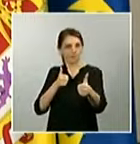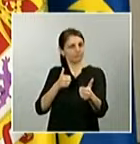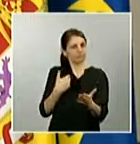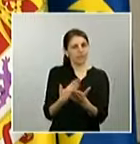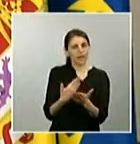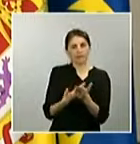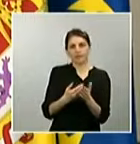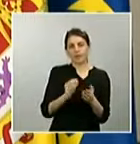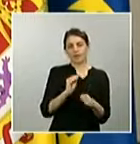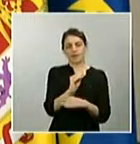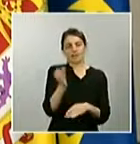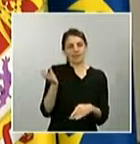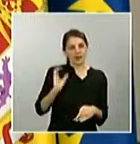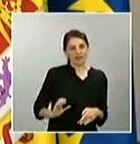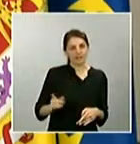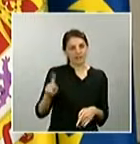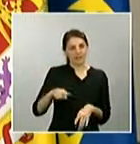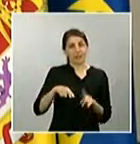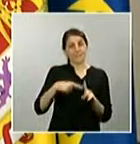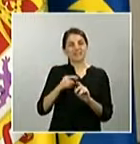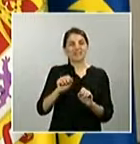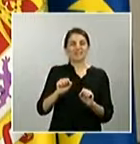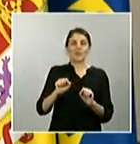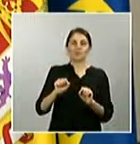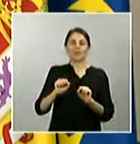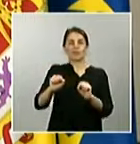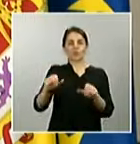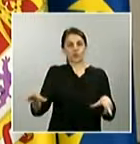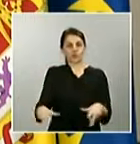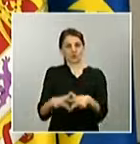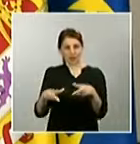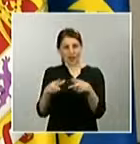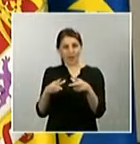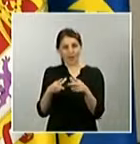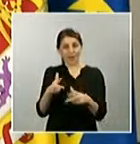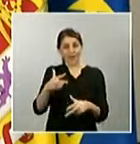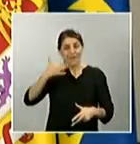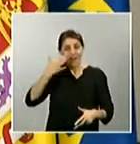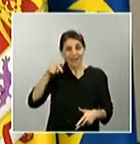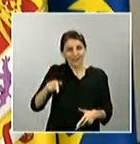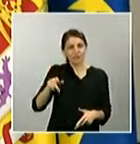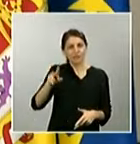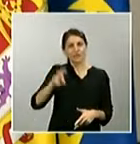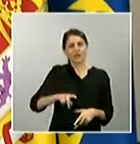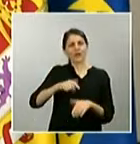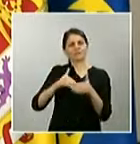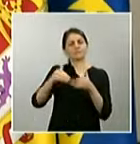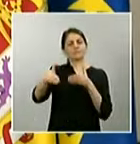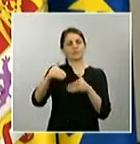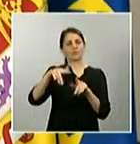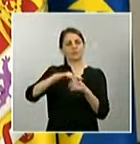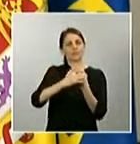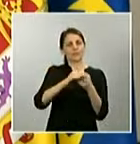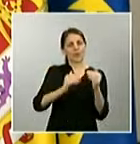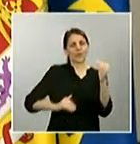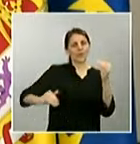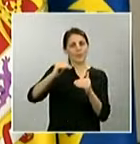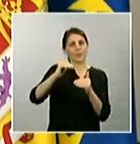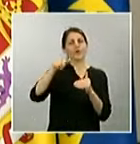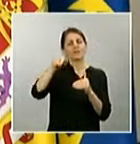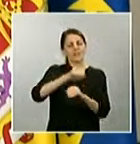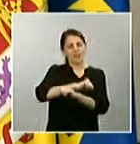llamado de escudo social que es la que va a permitir salir adelante y que además es la que en cualquier caso exige